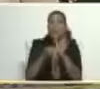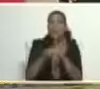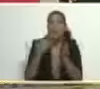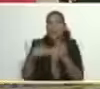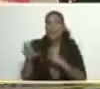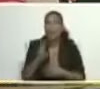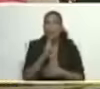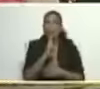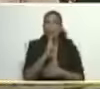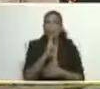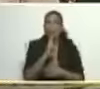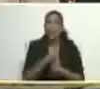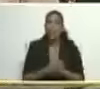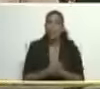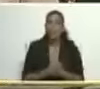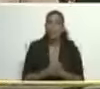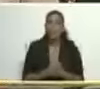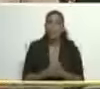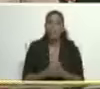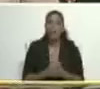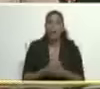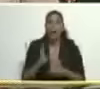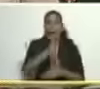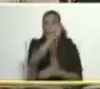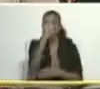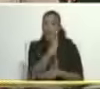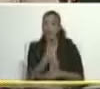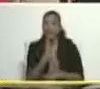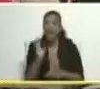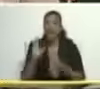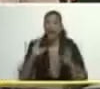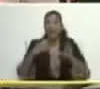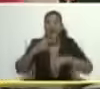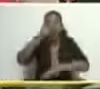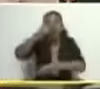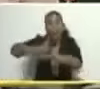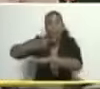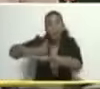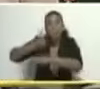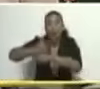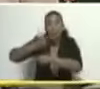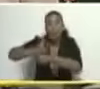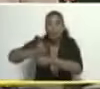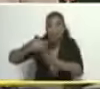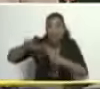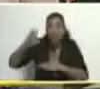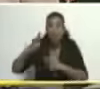fueron a Nicaragua, a Belice y a Guatemala, huyendo.